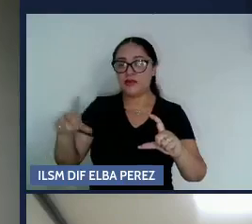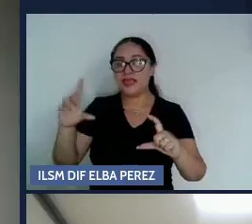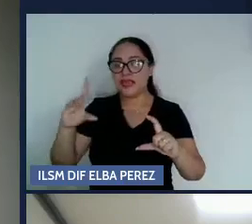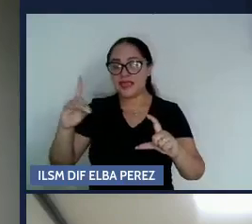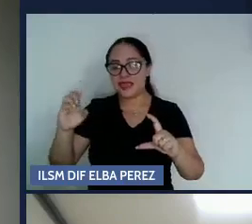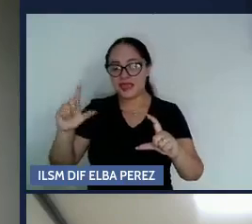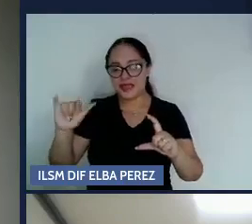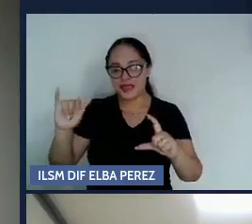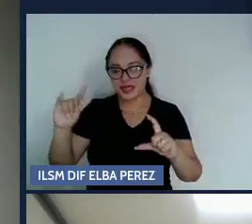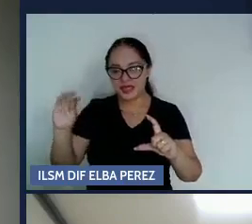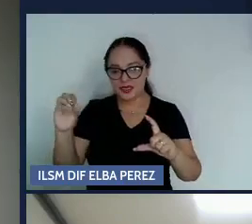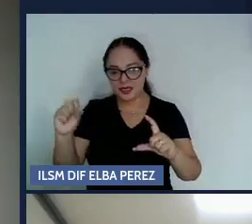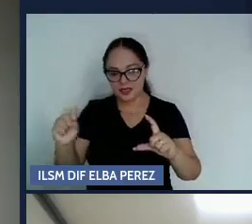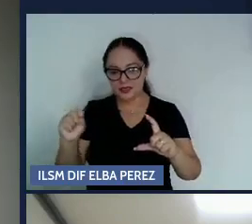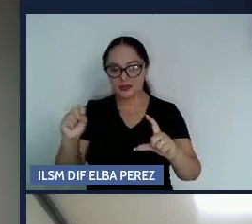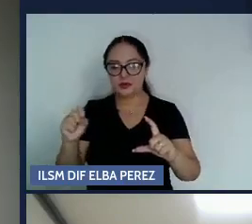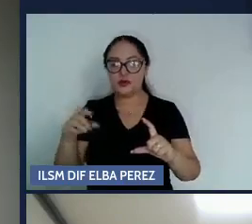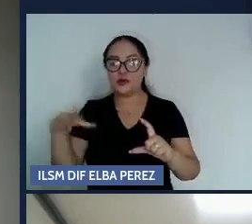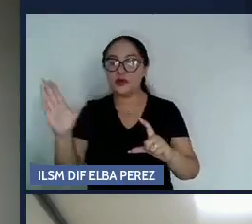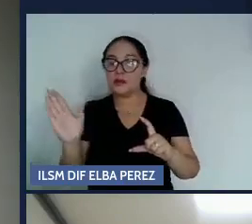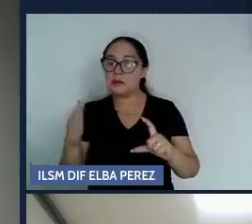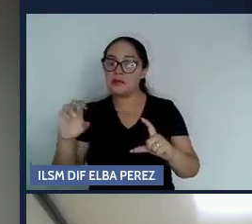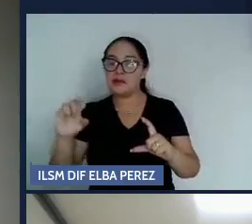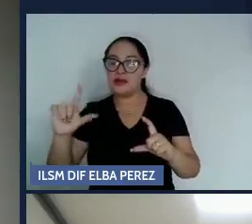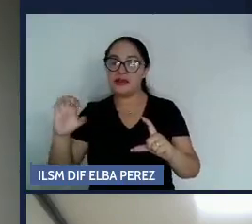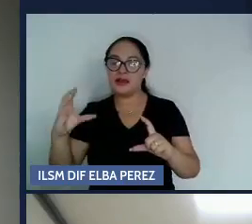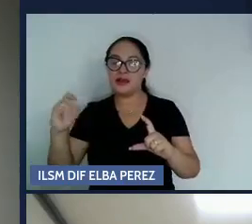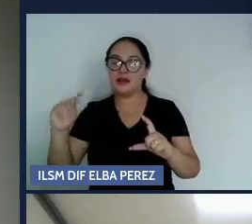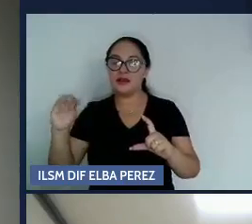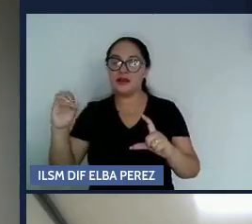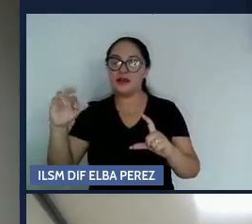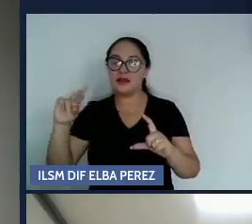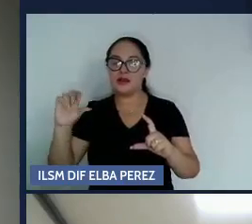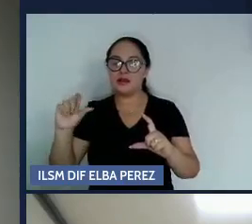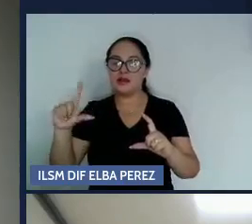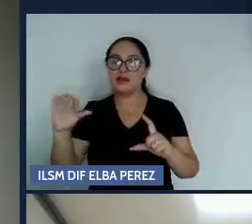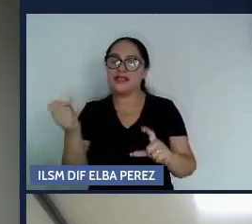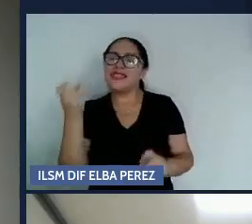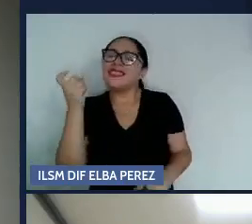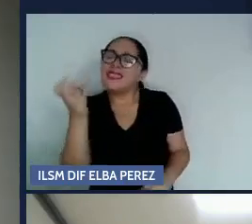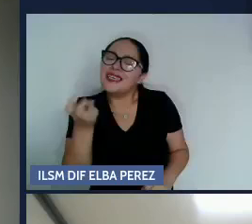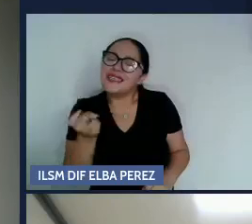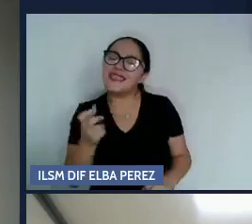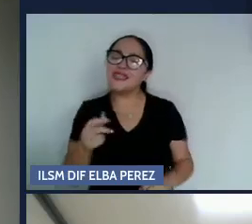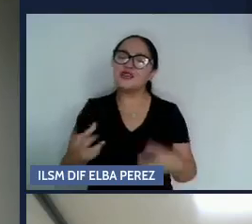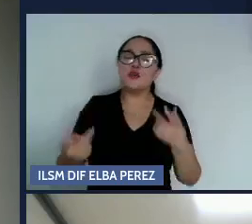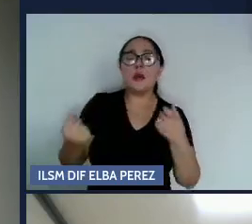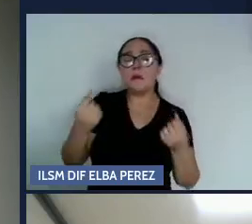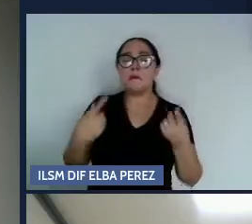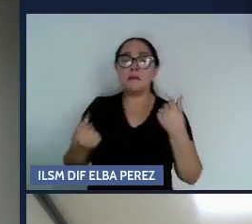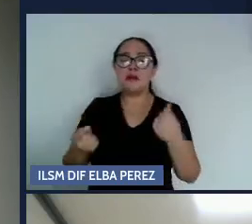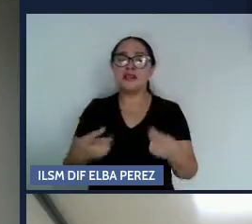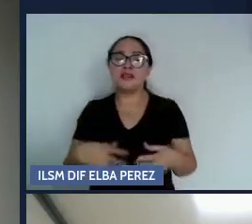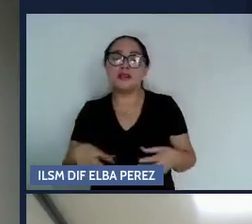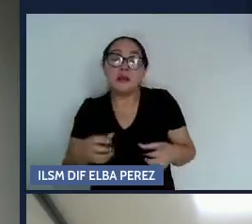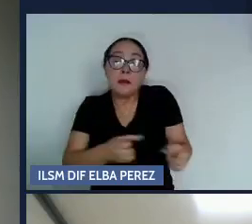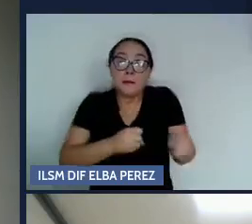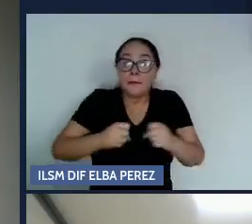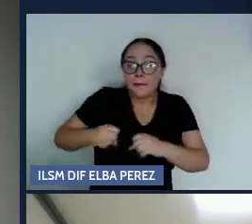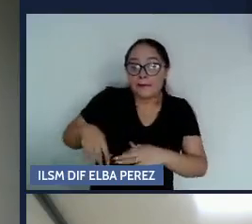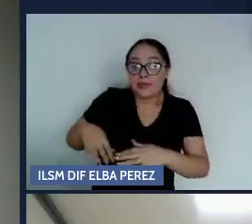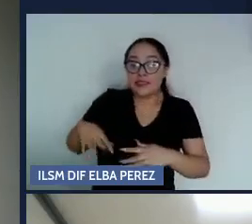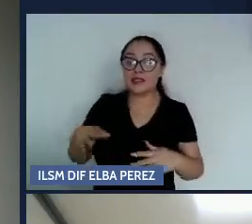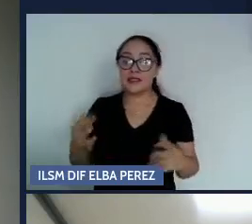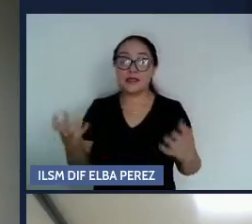Bueno, son acciones u omisiones que lesionan o ponen en peligro el adecuado desarrollo de